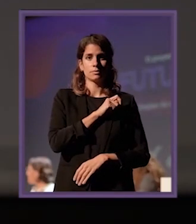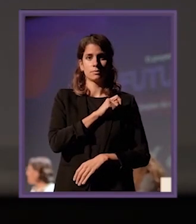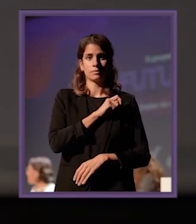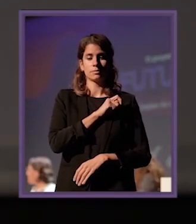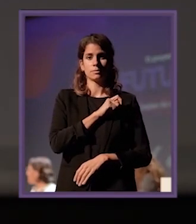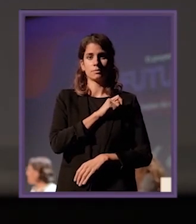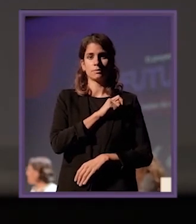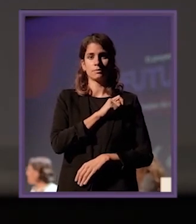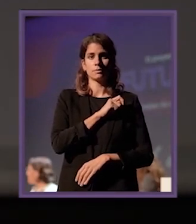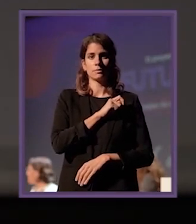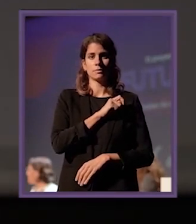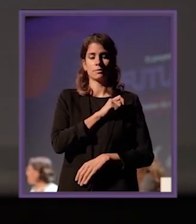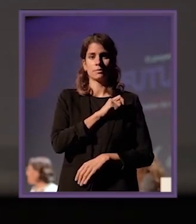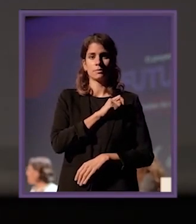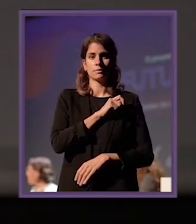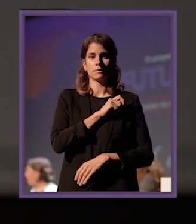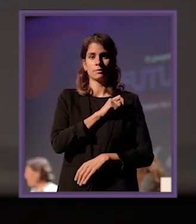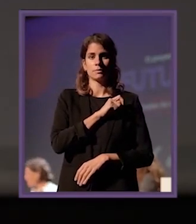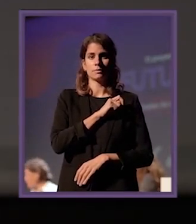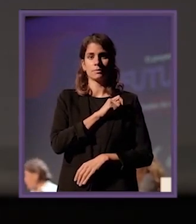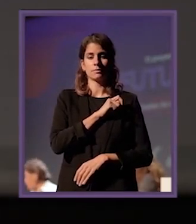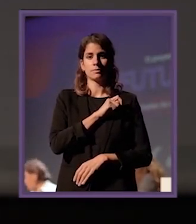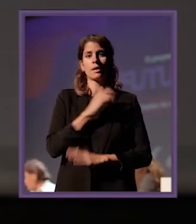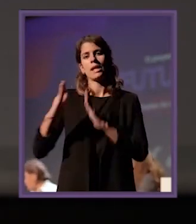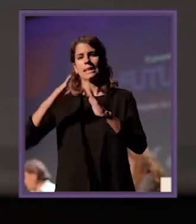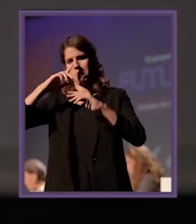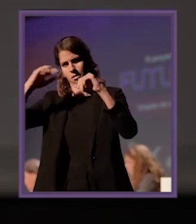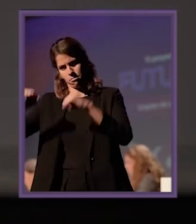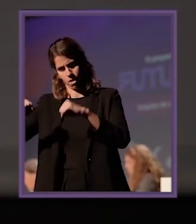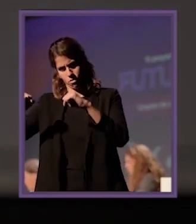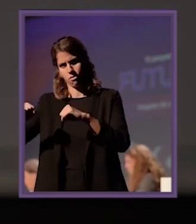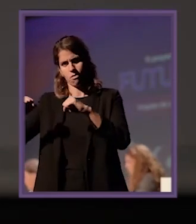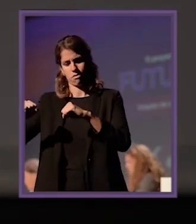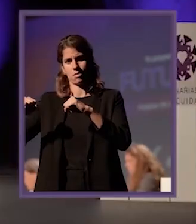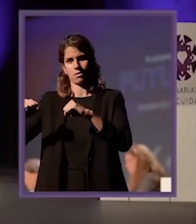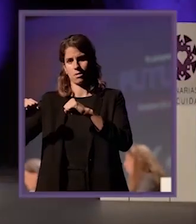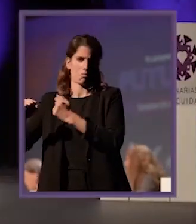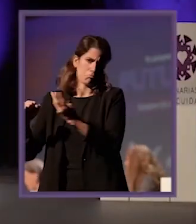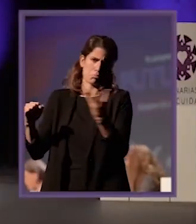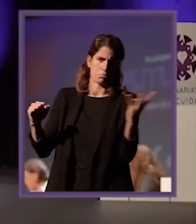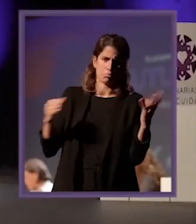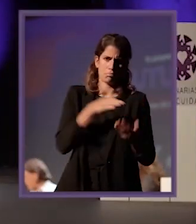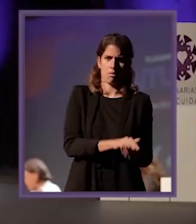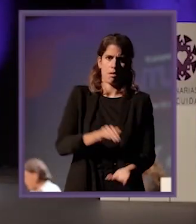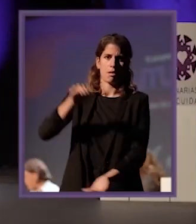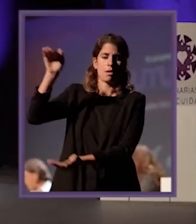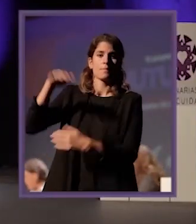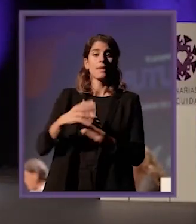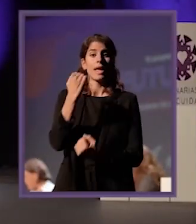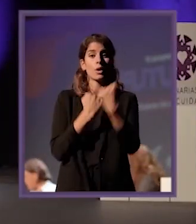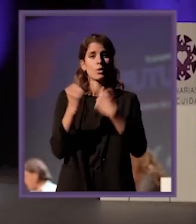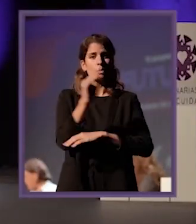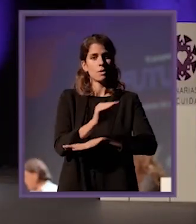la etapa de nuestra vida cuando llegamos ya a ser personas mayores, sino a lo largo de nuestra vida. La economía de los